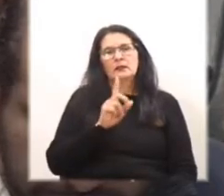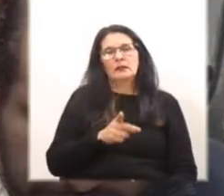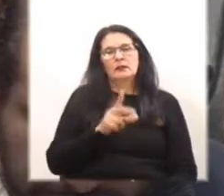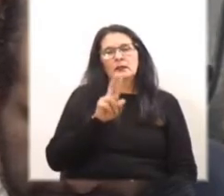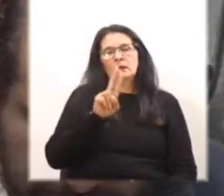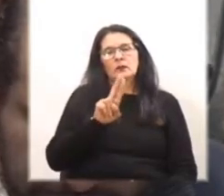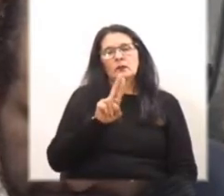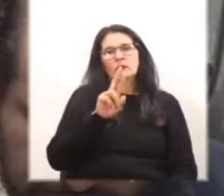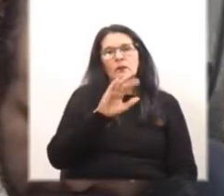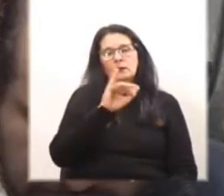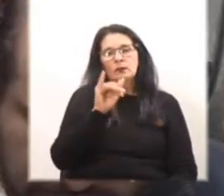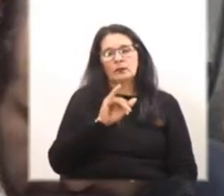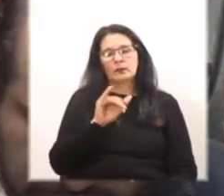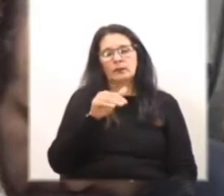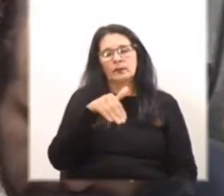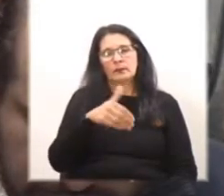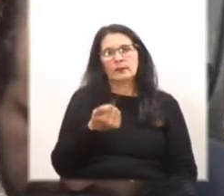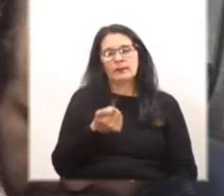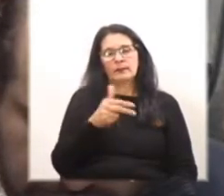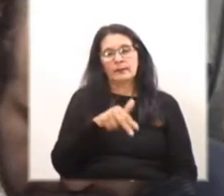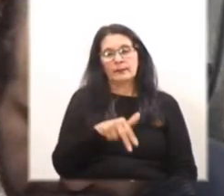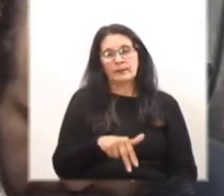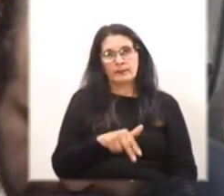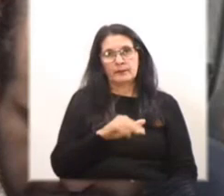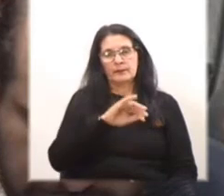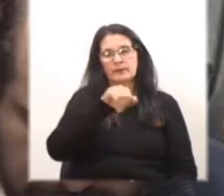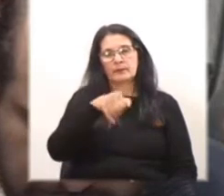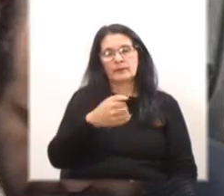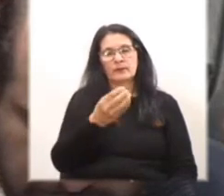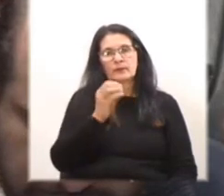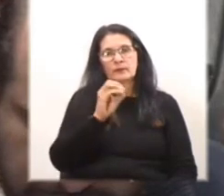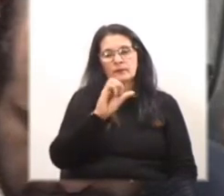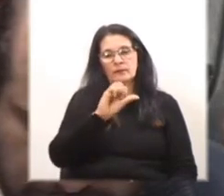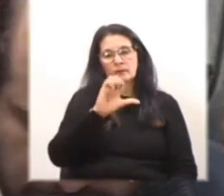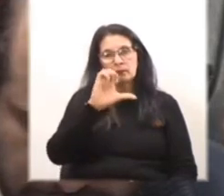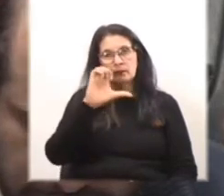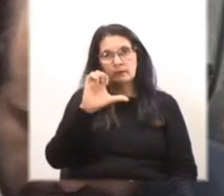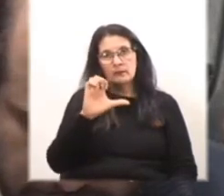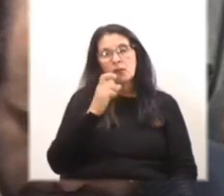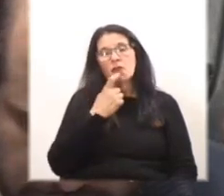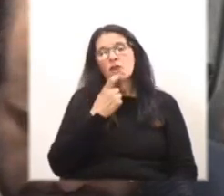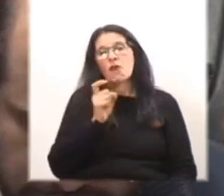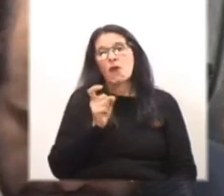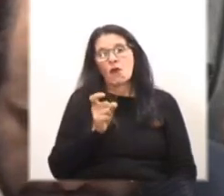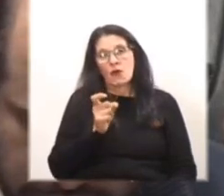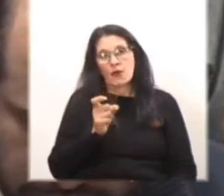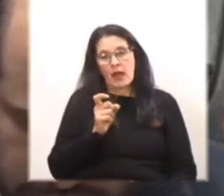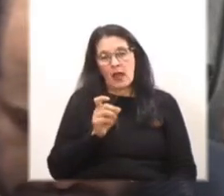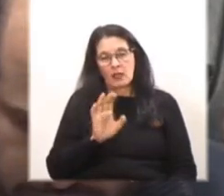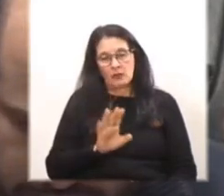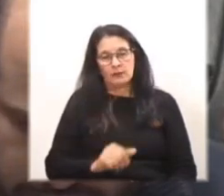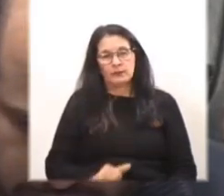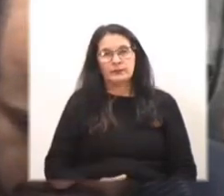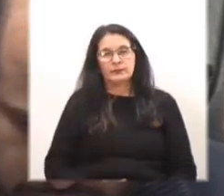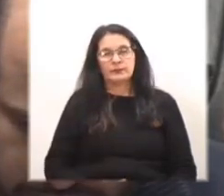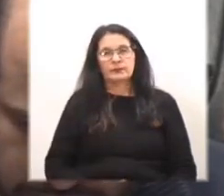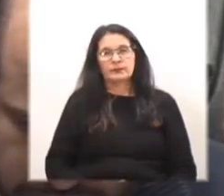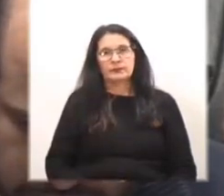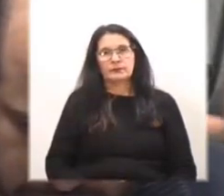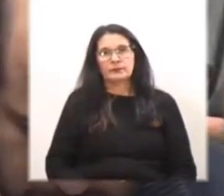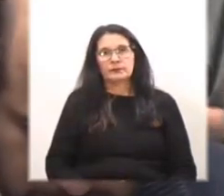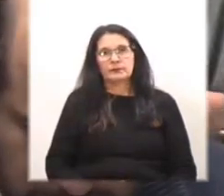departamental Blanca de Paysandú, José Pedro Cardoso, Colorado por las dudas, no es del Partido Socialista.